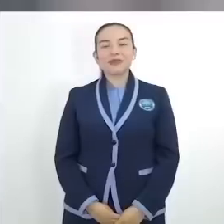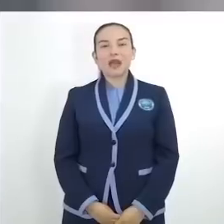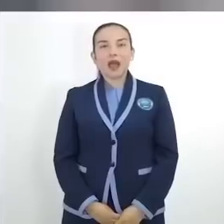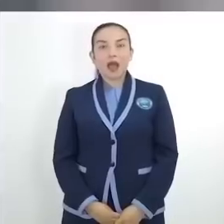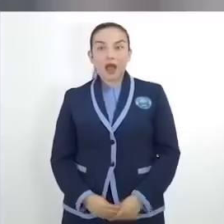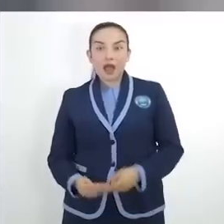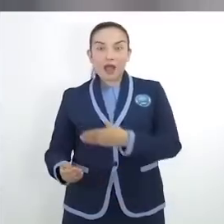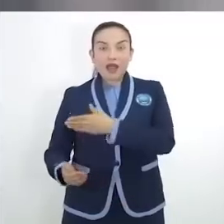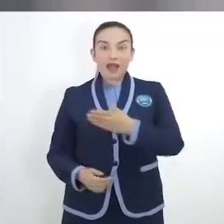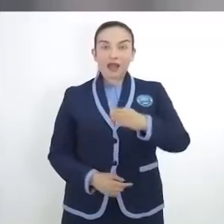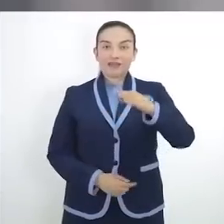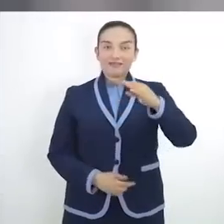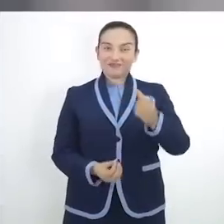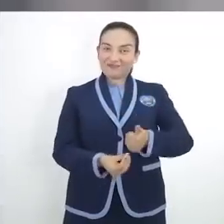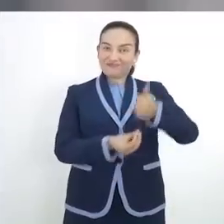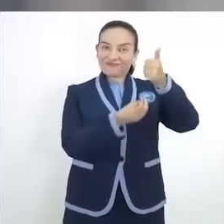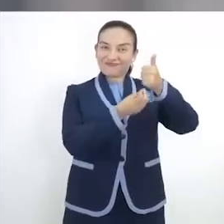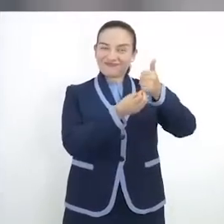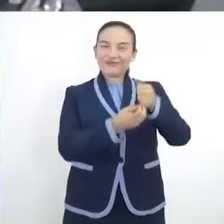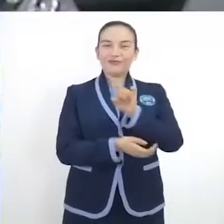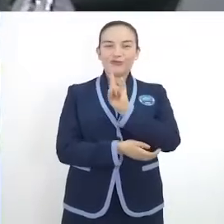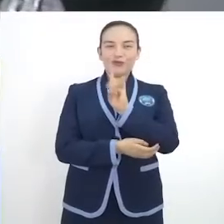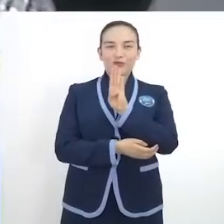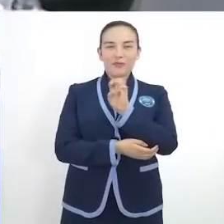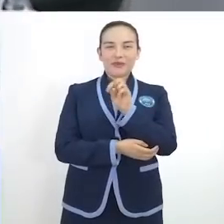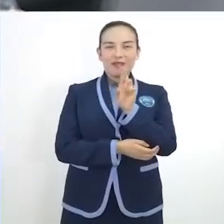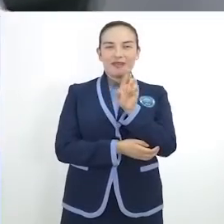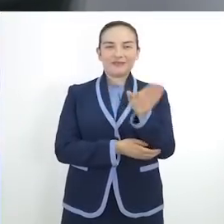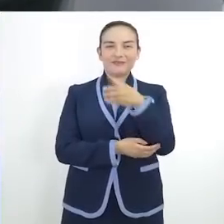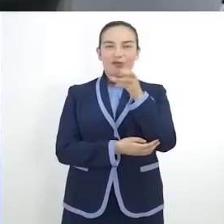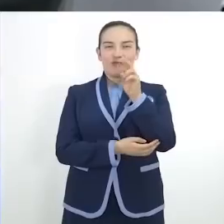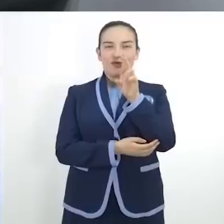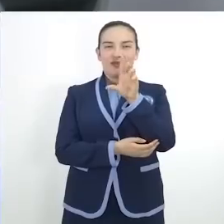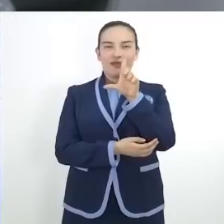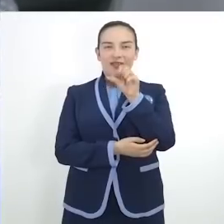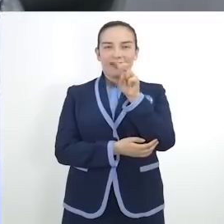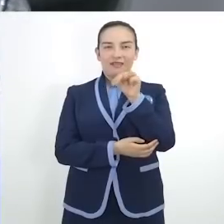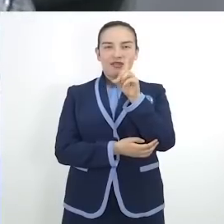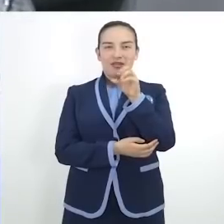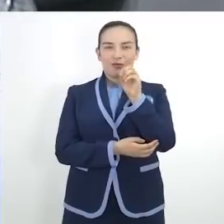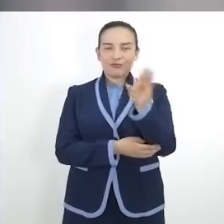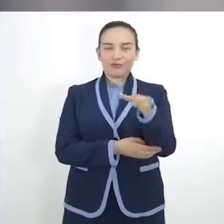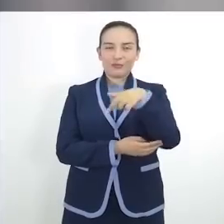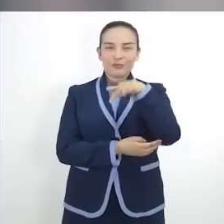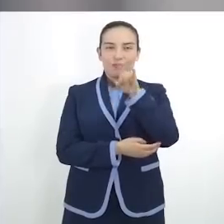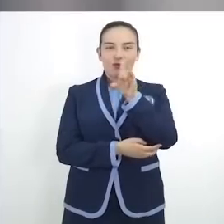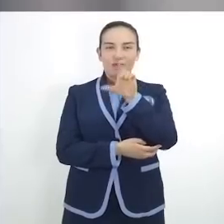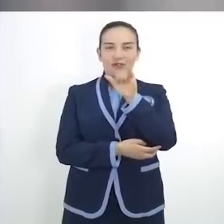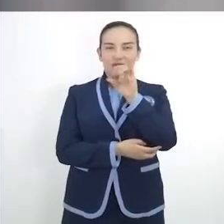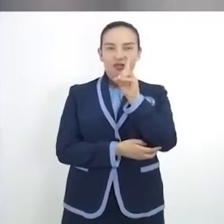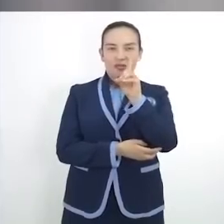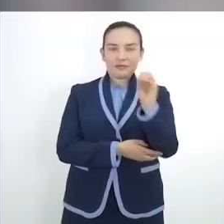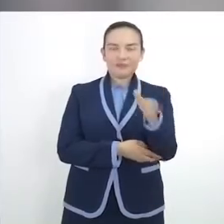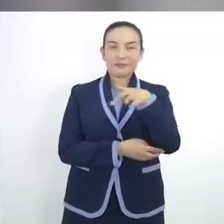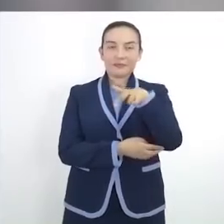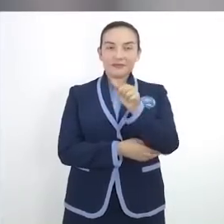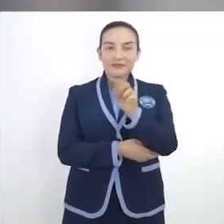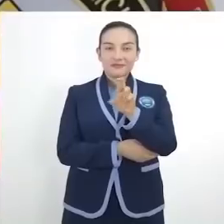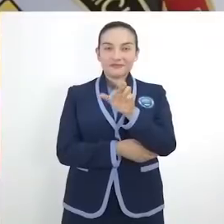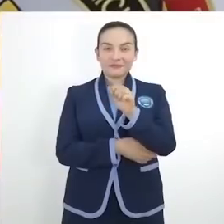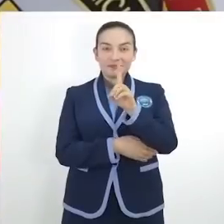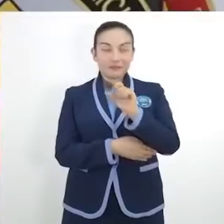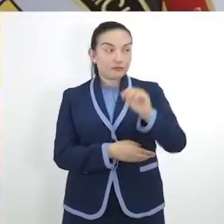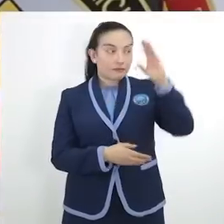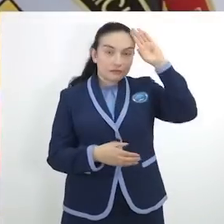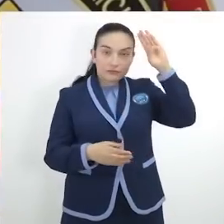Al señor teniente coronel Uber Orlando Pulido Parada, comandante del Batallón de Policía Militar número